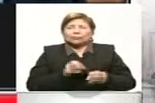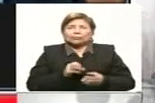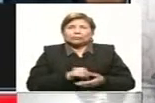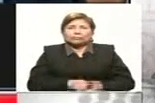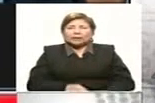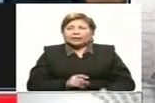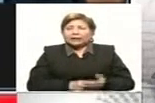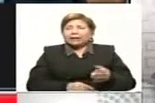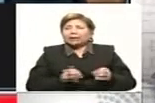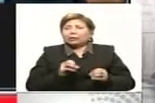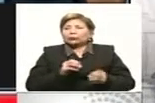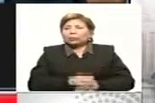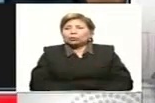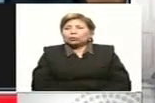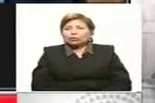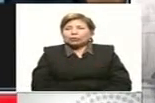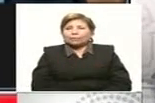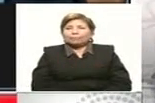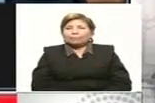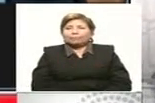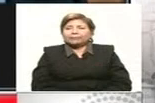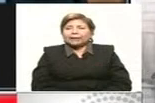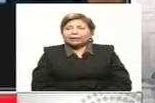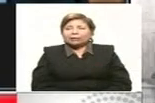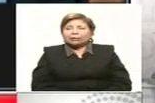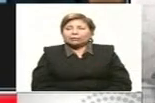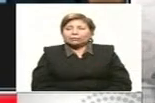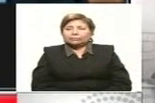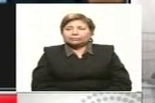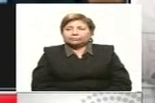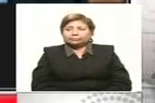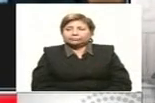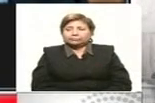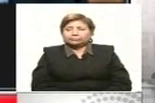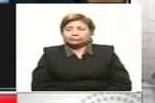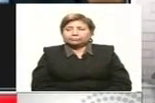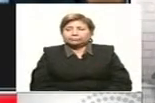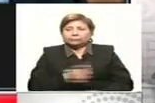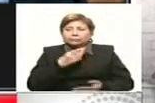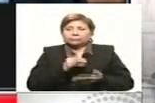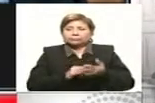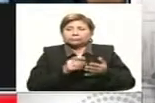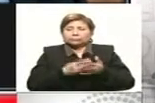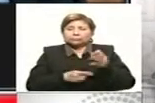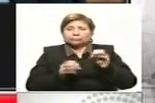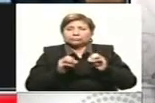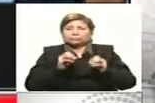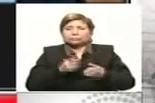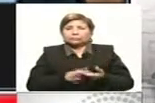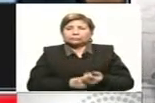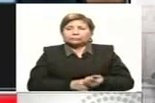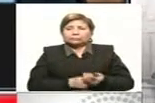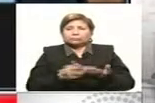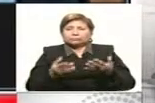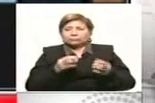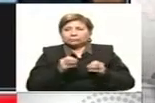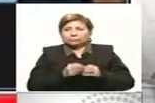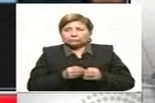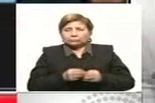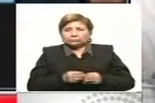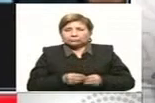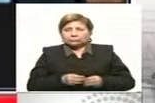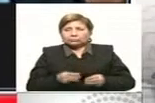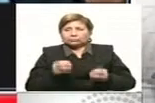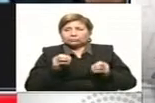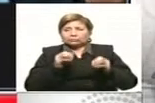el congresista Soto, la congresista Juárez, donde ellos realmente han